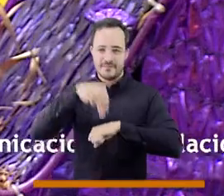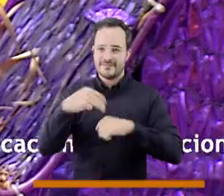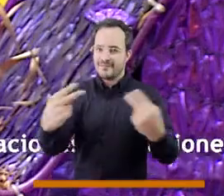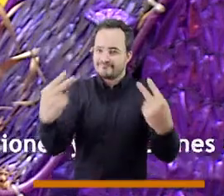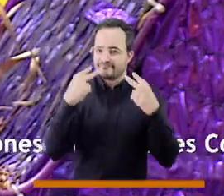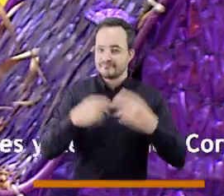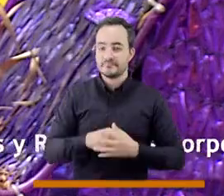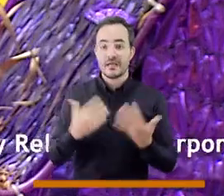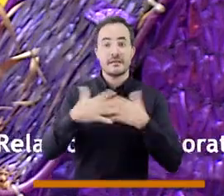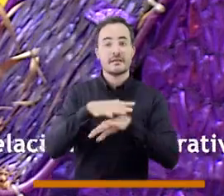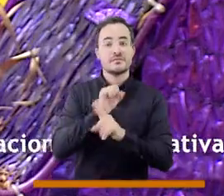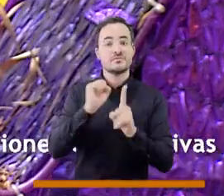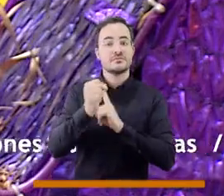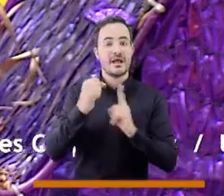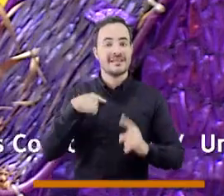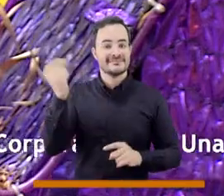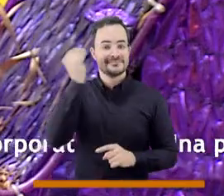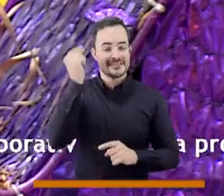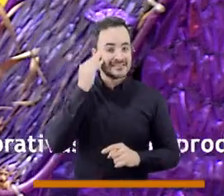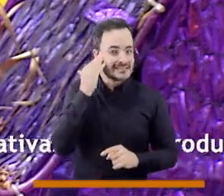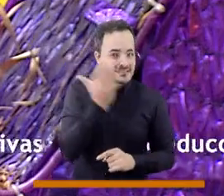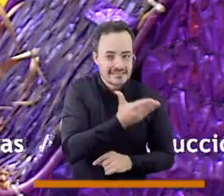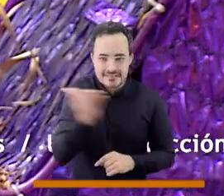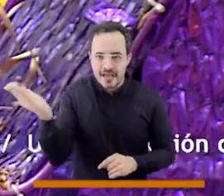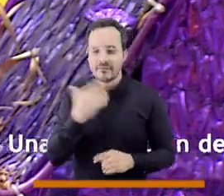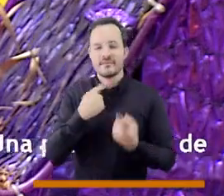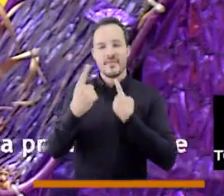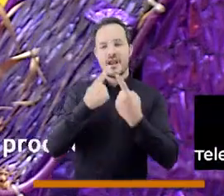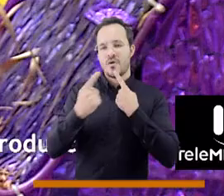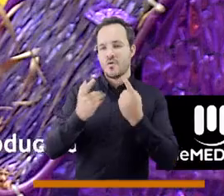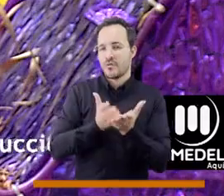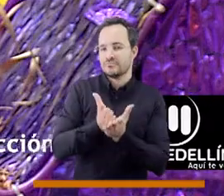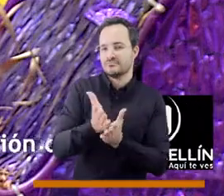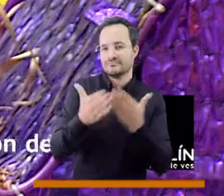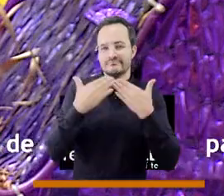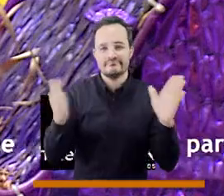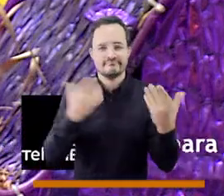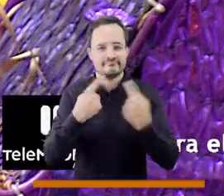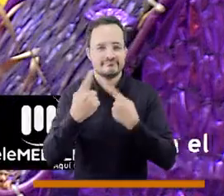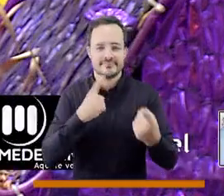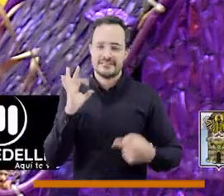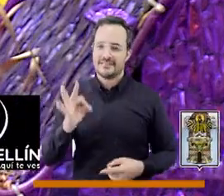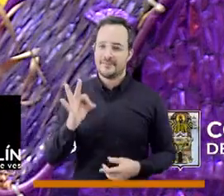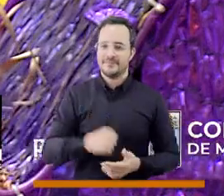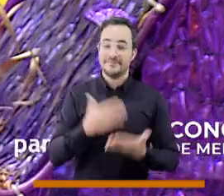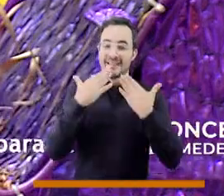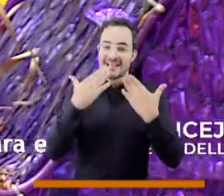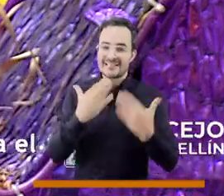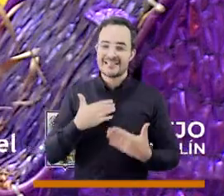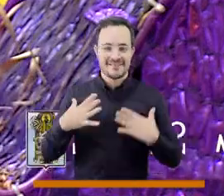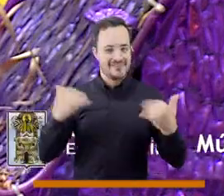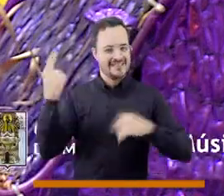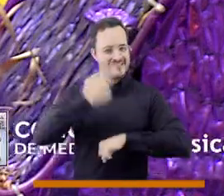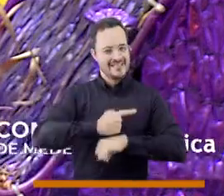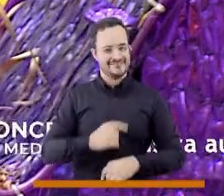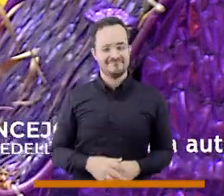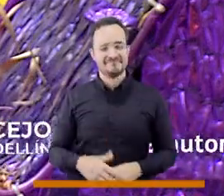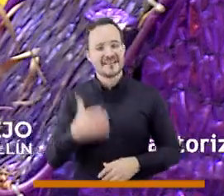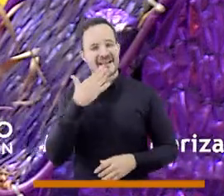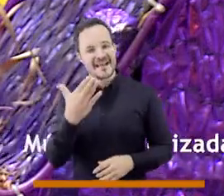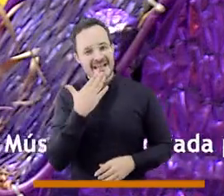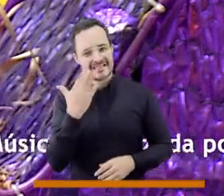los jueves a las 8 de la noche por Telemedellín, en nuestras redes sociales, donde siempre mantenemos el diálogo abierto con